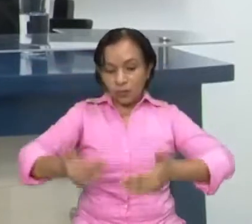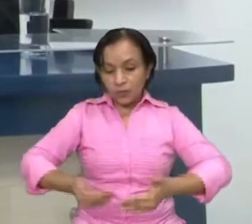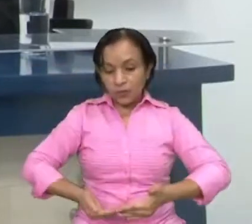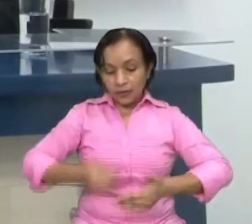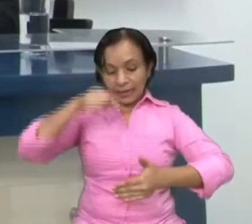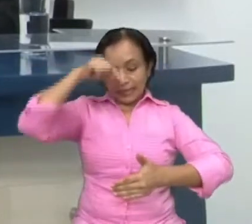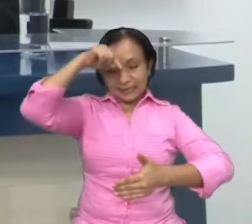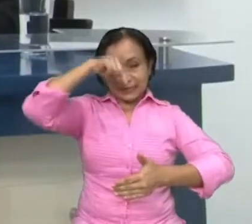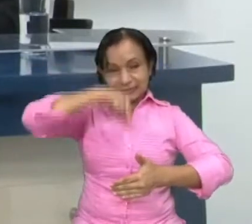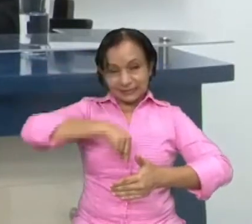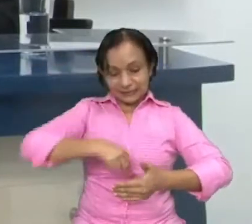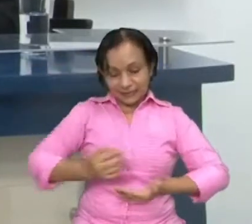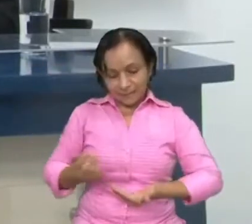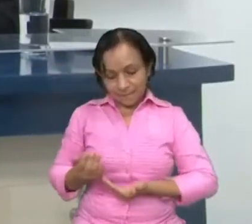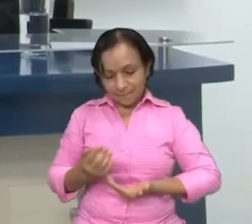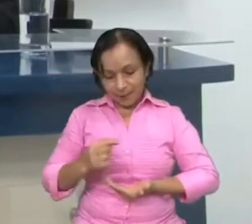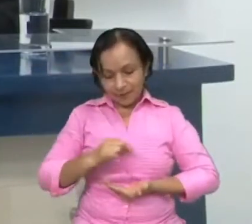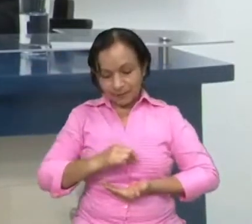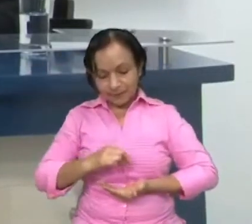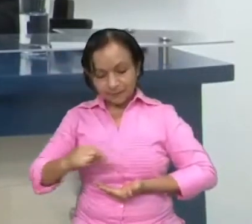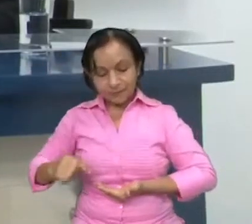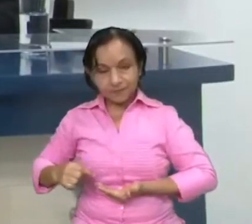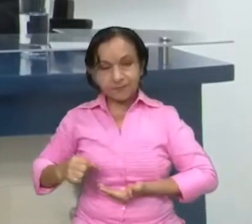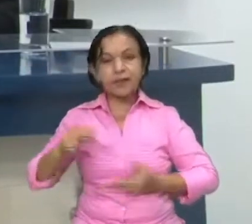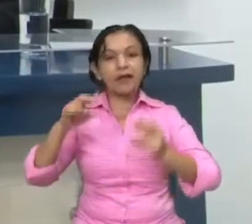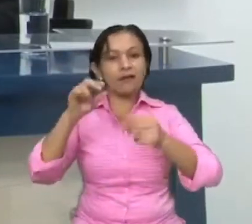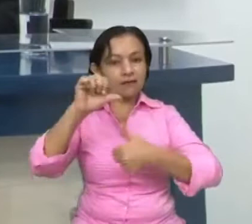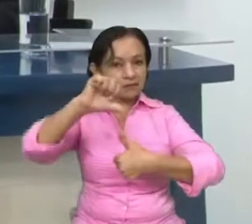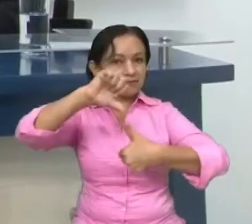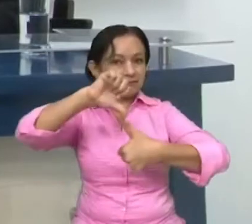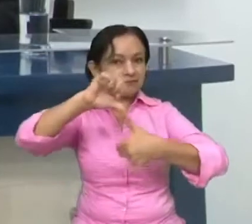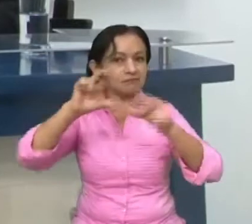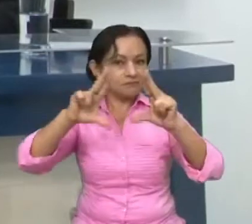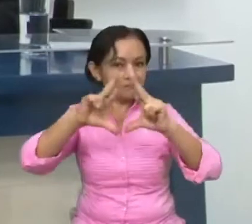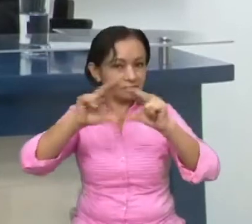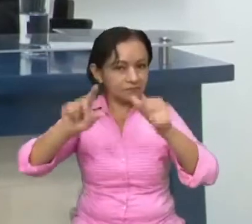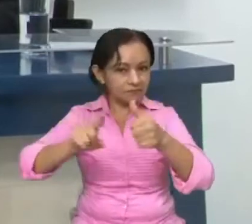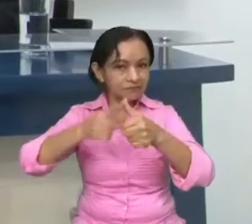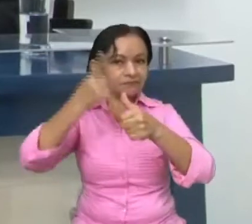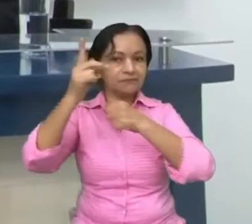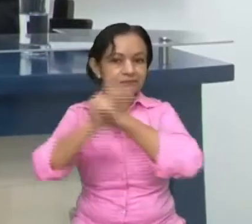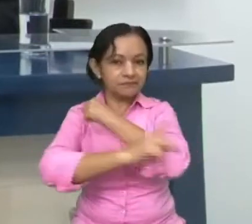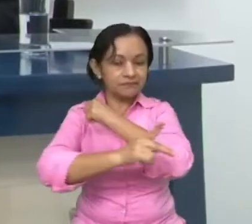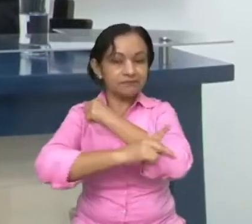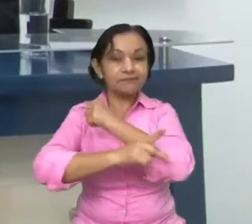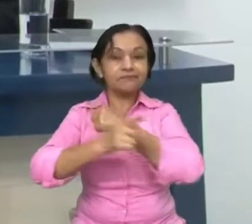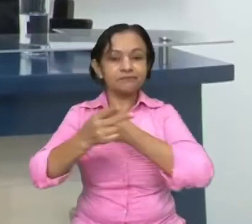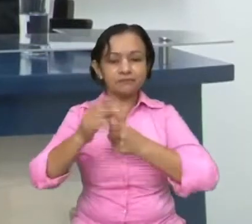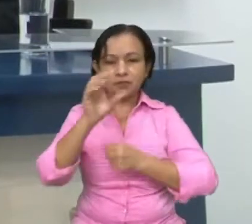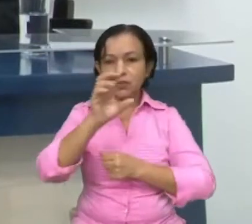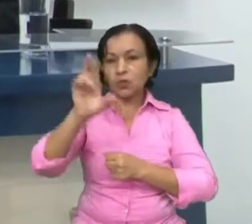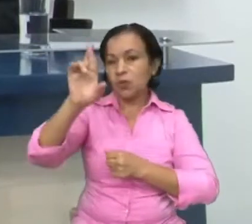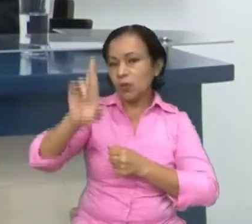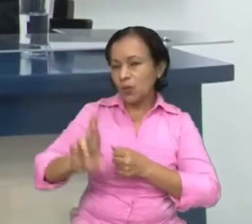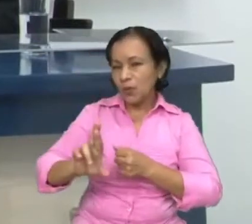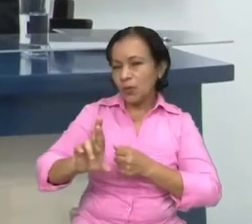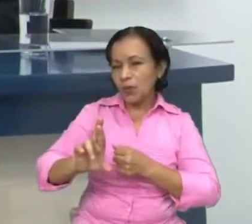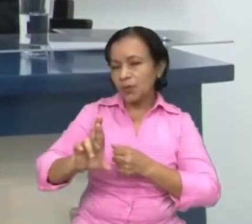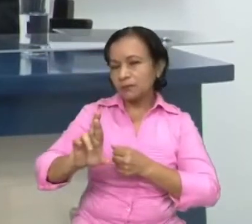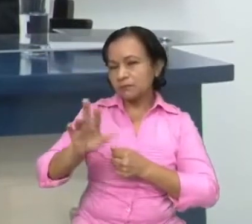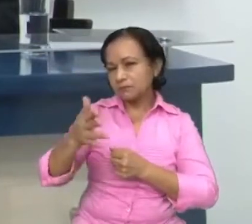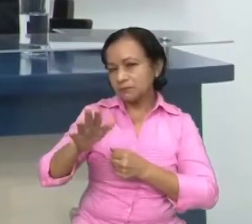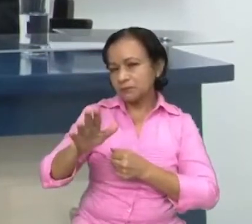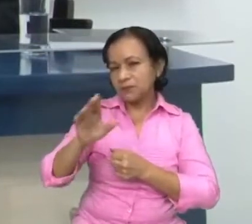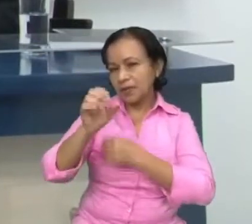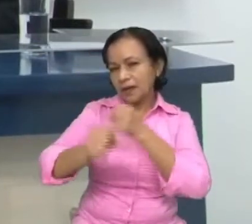Efectivamente, nosotros tenemos la vanguardia en Centroamérica con este tipo de cirugía intrauterina. Costa Rica